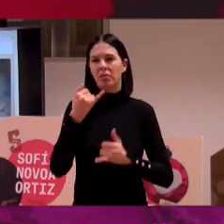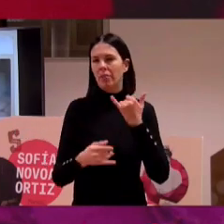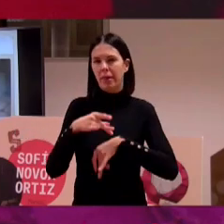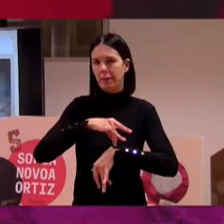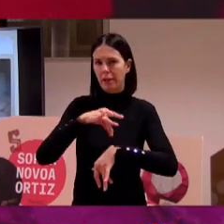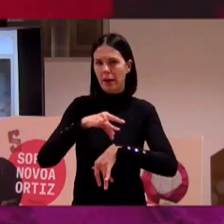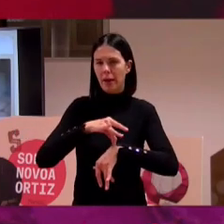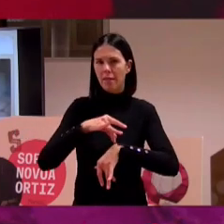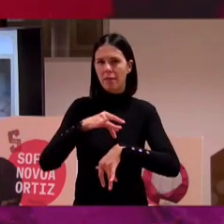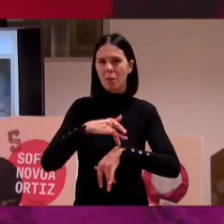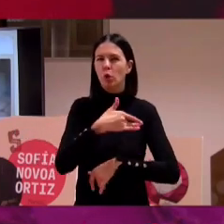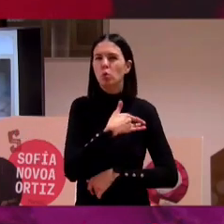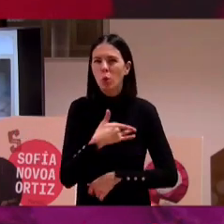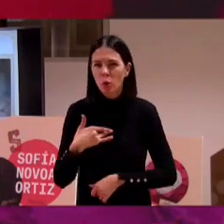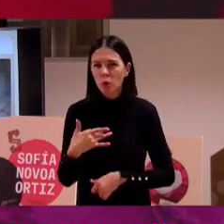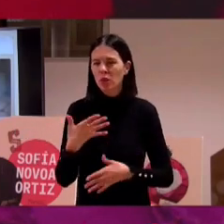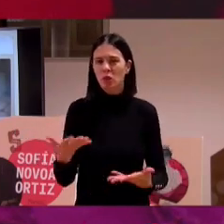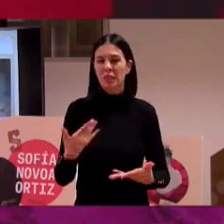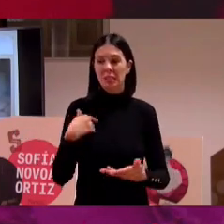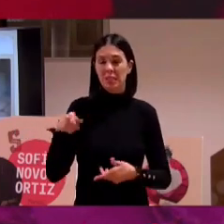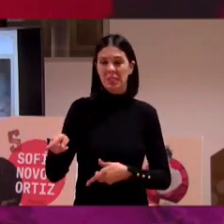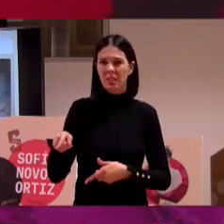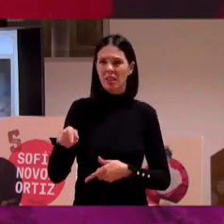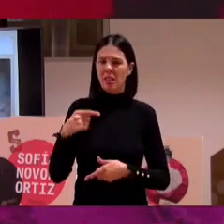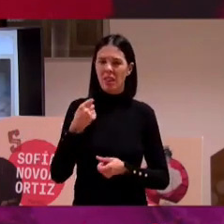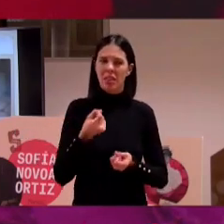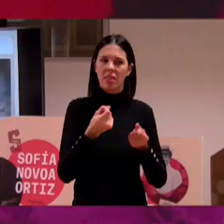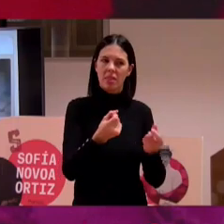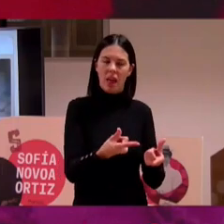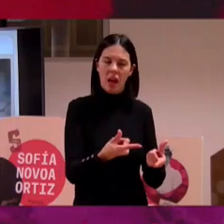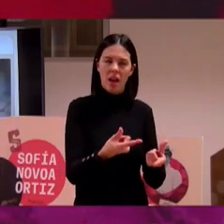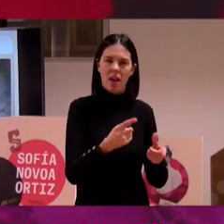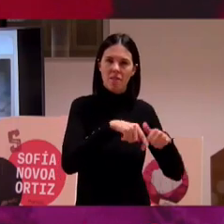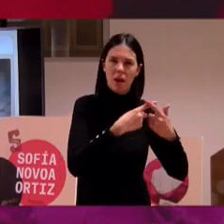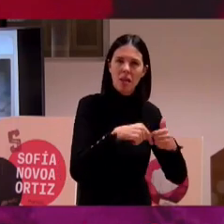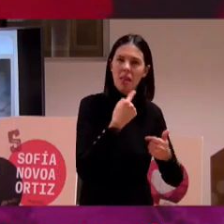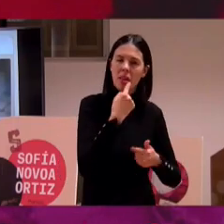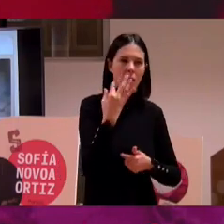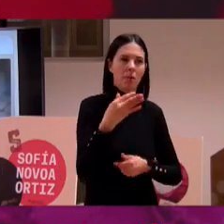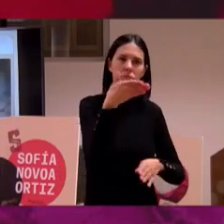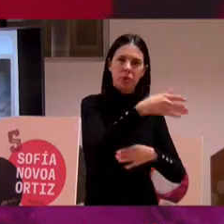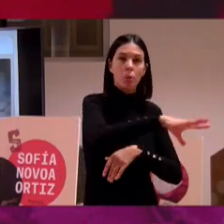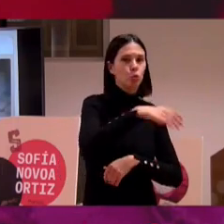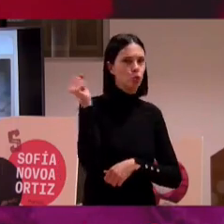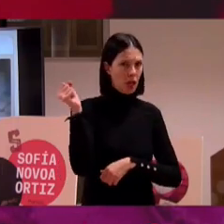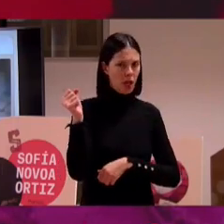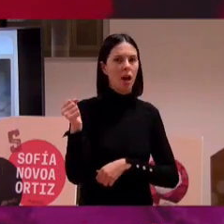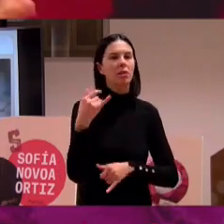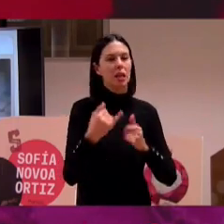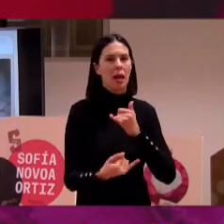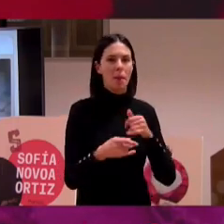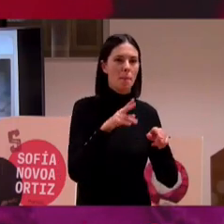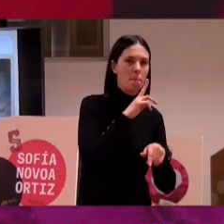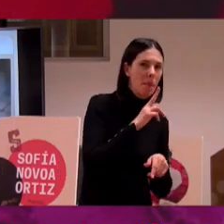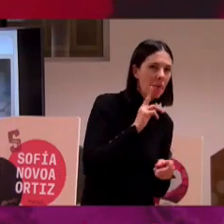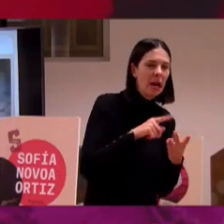noticia, Sofía, que dá a noticia a familia aquí, que a vai a buscar inmediatamente, a nai e o germá, e a van a buscar e